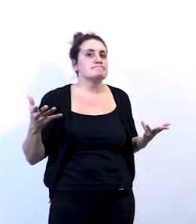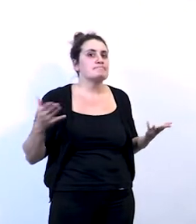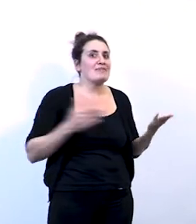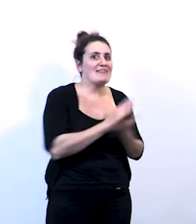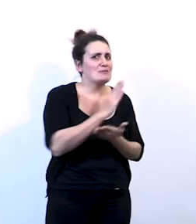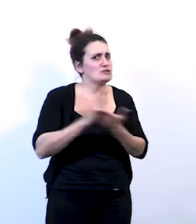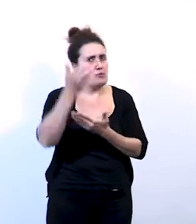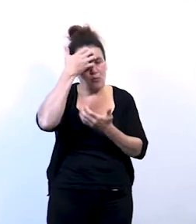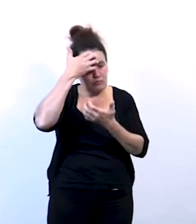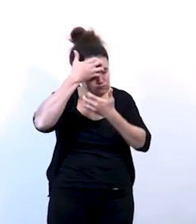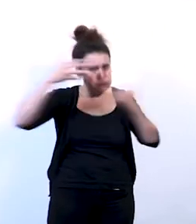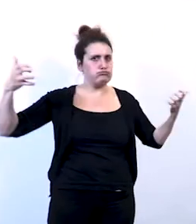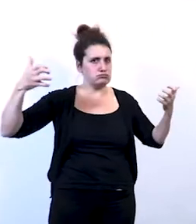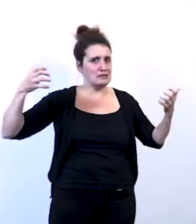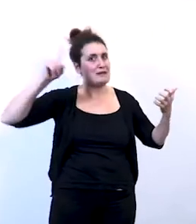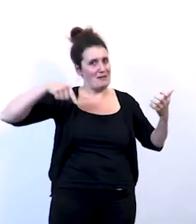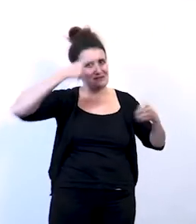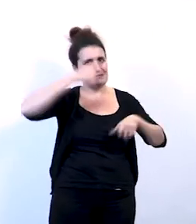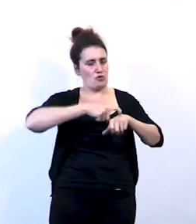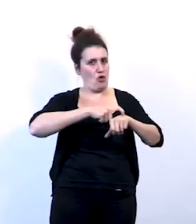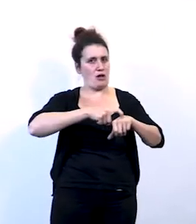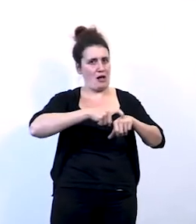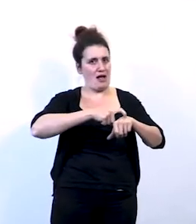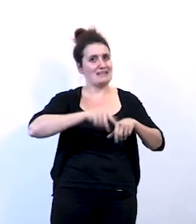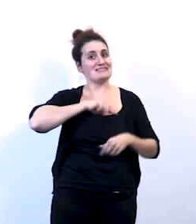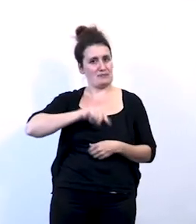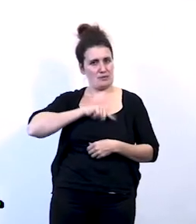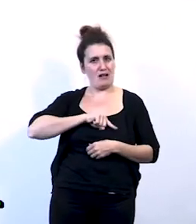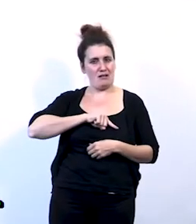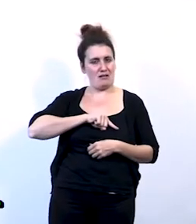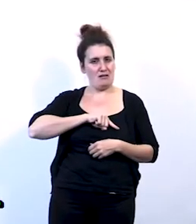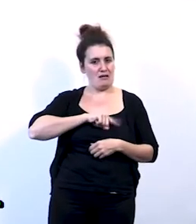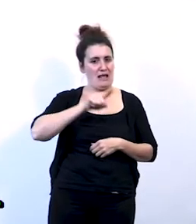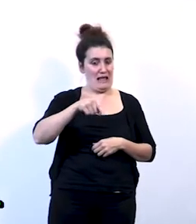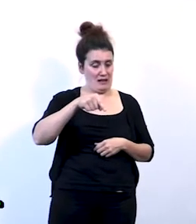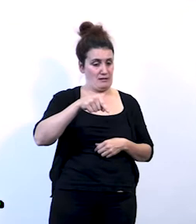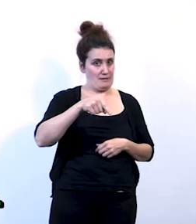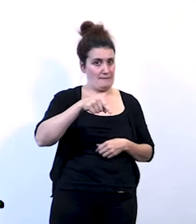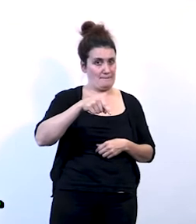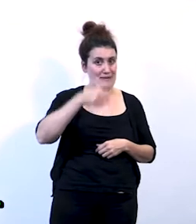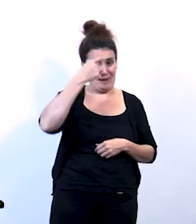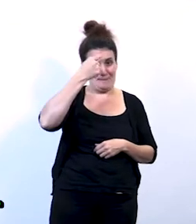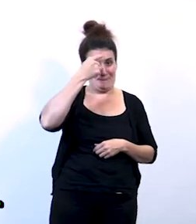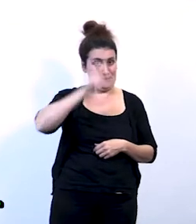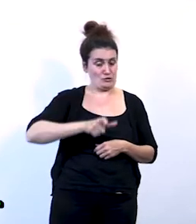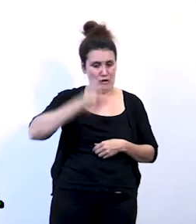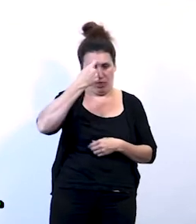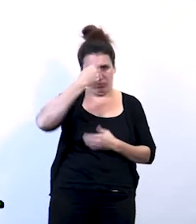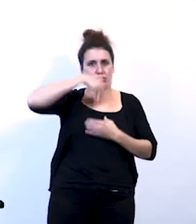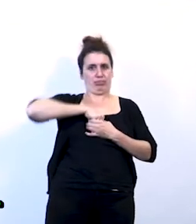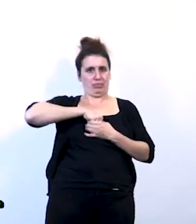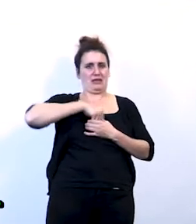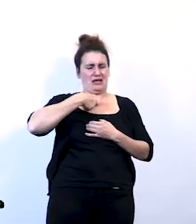división mental, psicológica y sentimental en la que se mete en la persona. Aceptamos